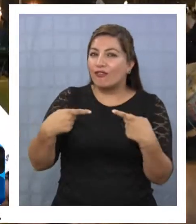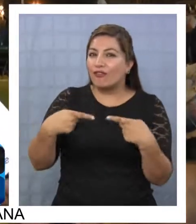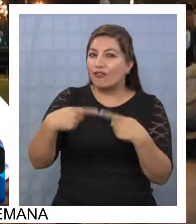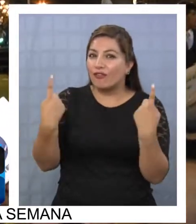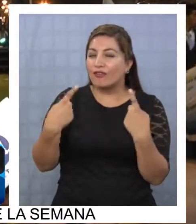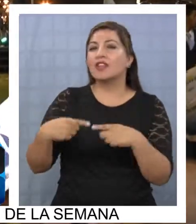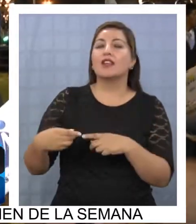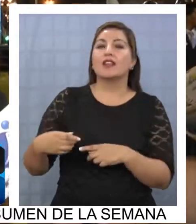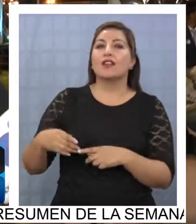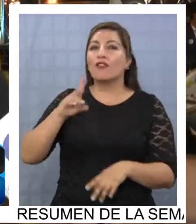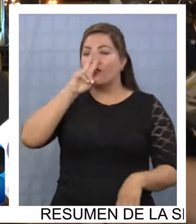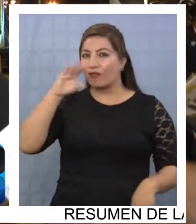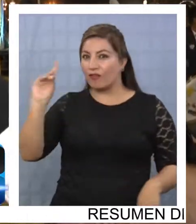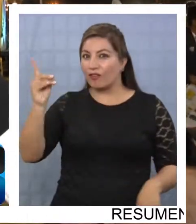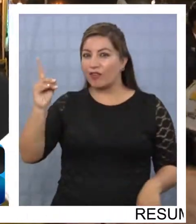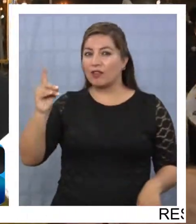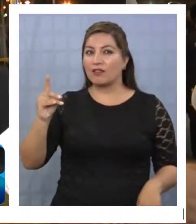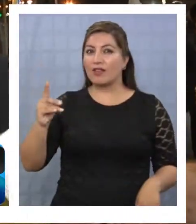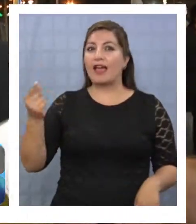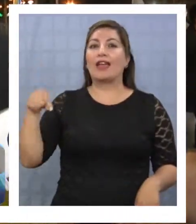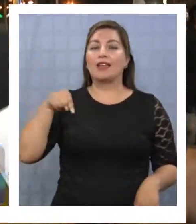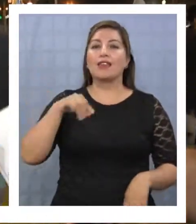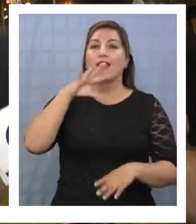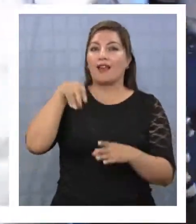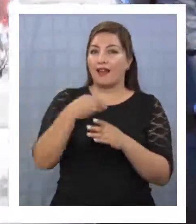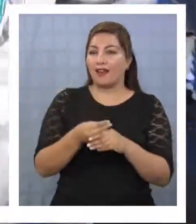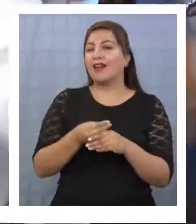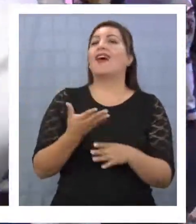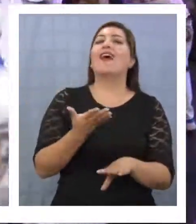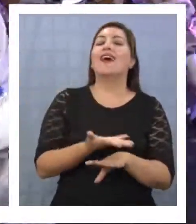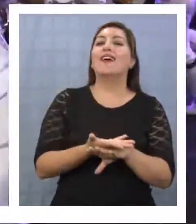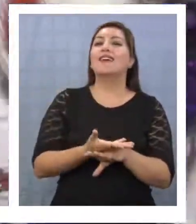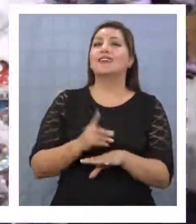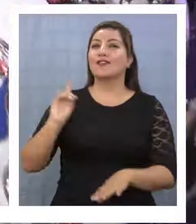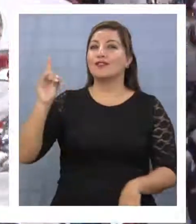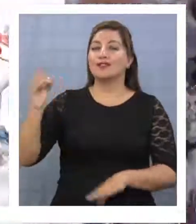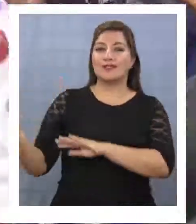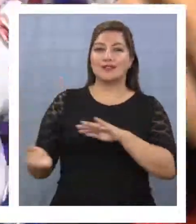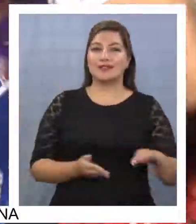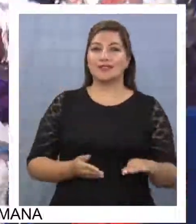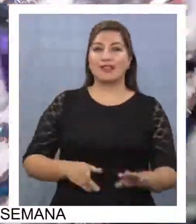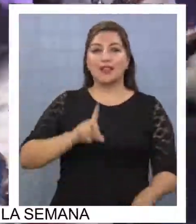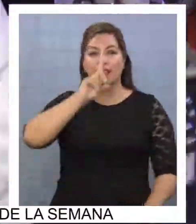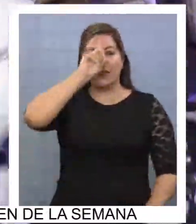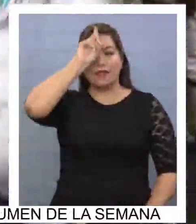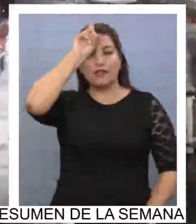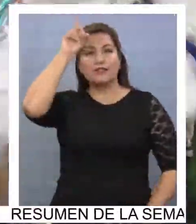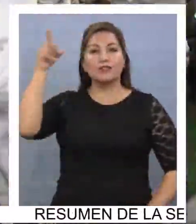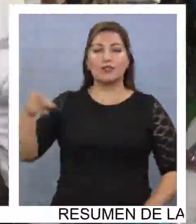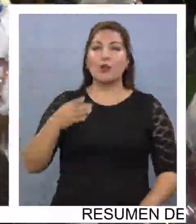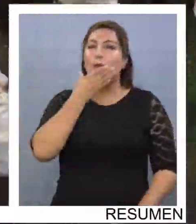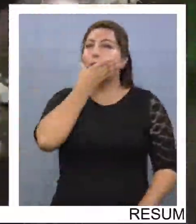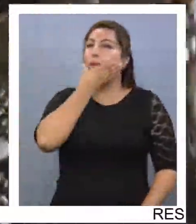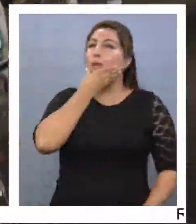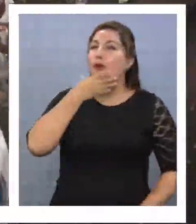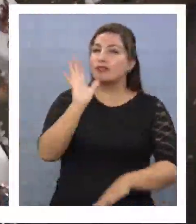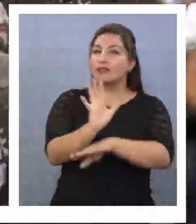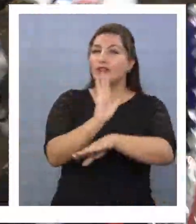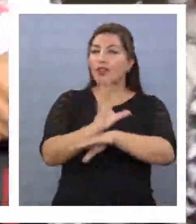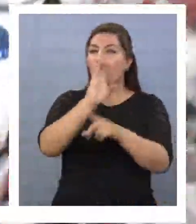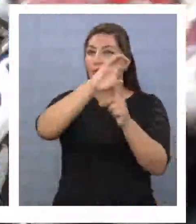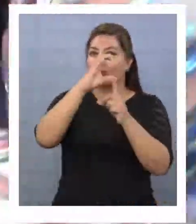bolivianas están inciertas acá también por el altiplano. Tradiciones que generan hermosos espectáculos